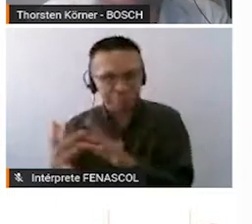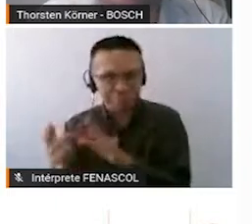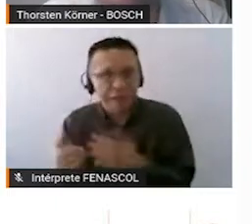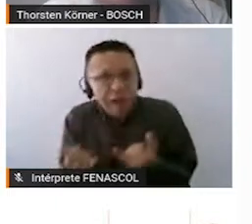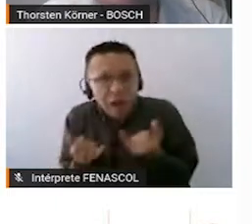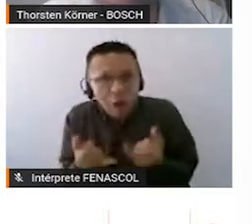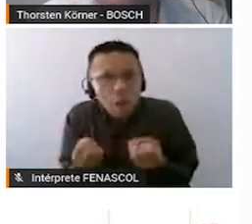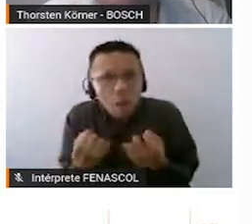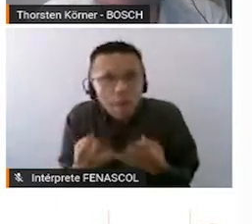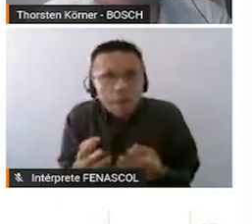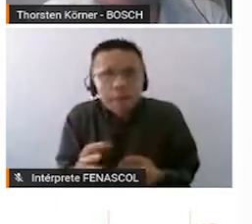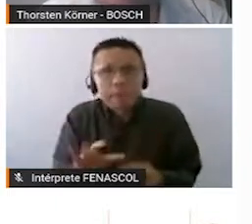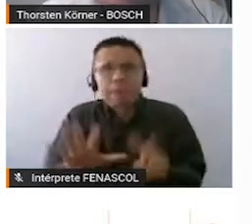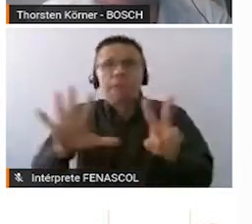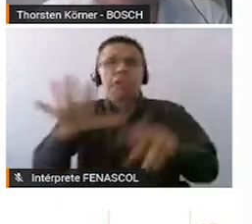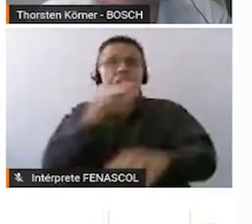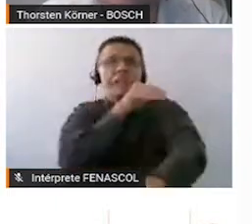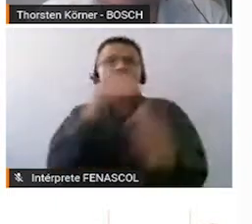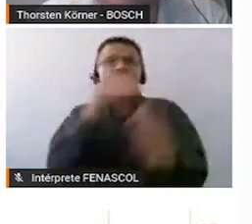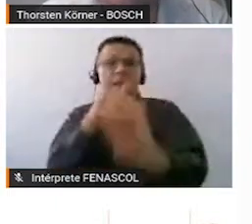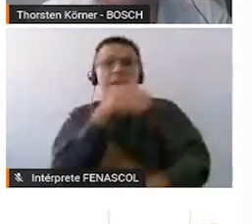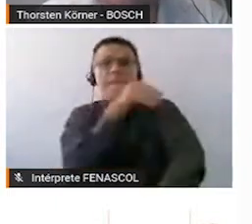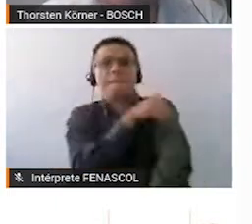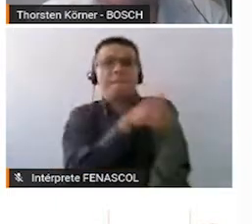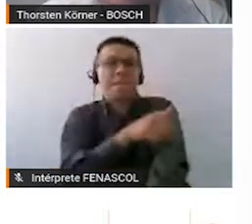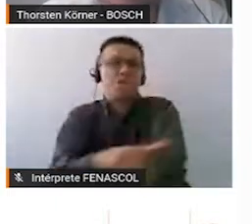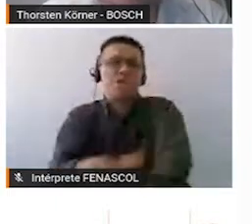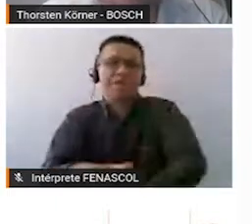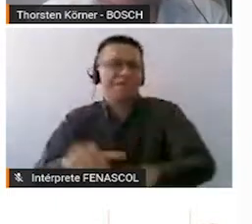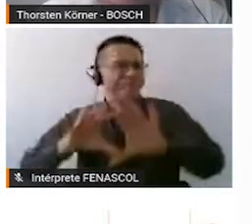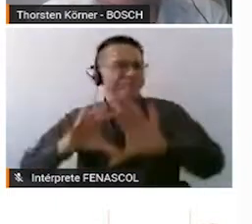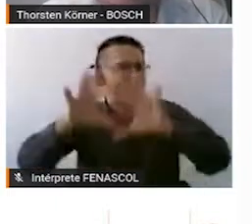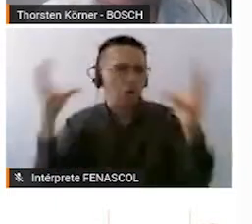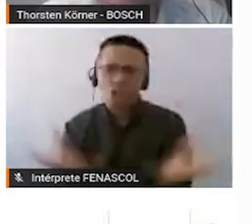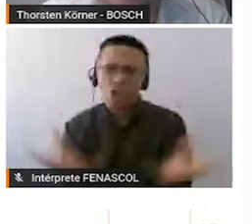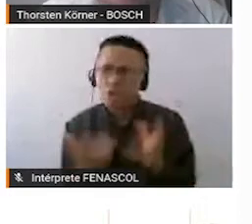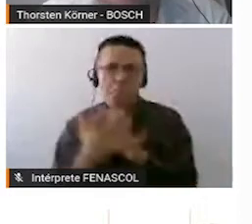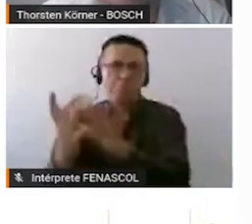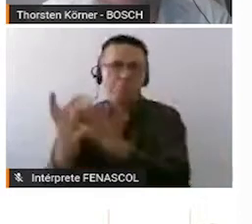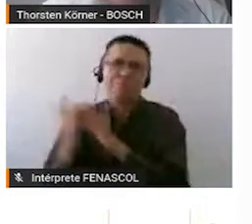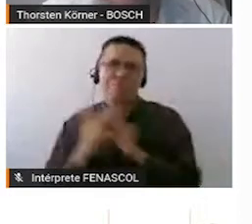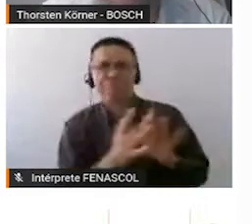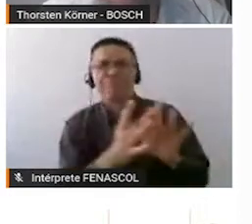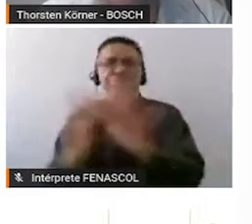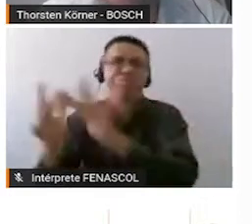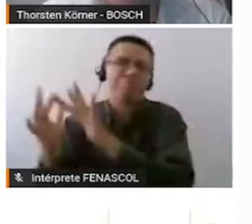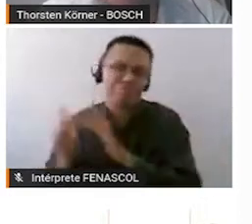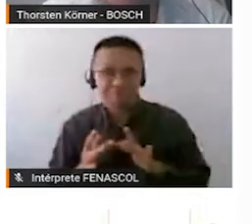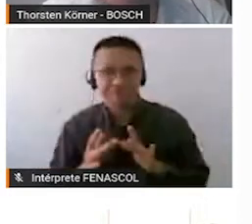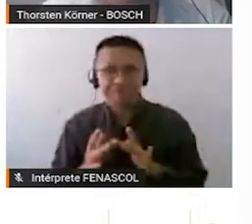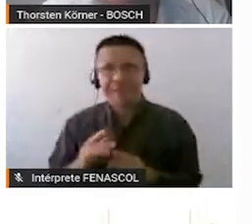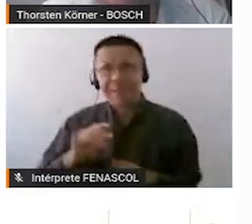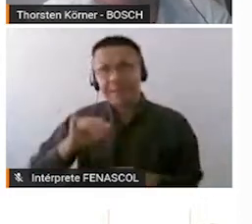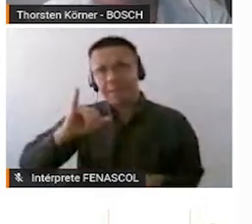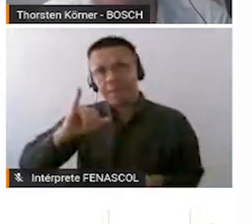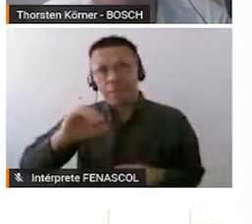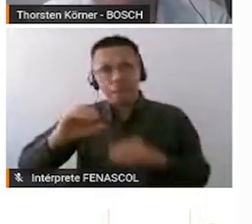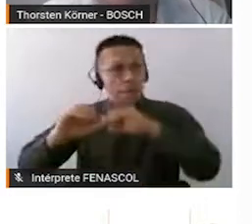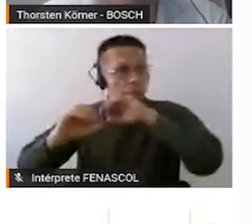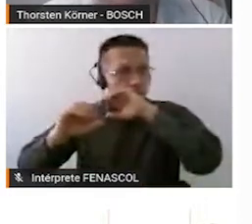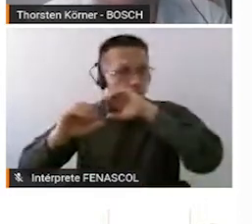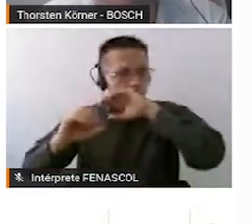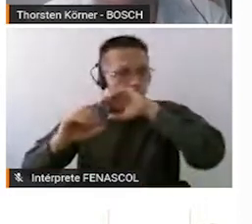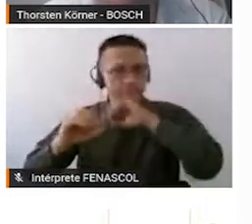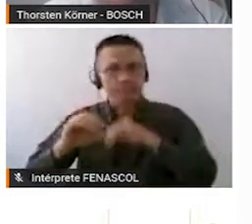mil millones de personas conectadas. Vale decir que el IoT ha generado no solamente